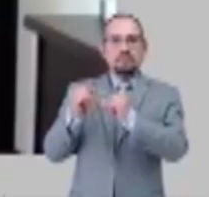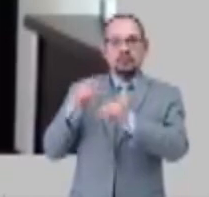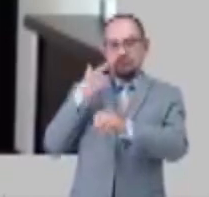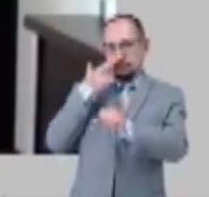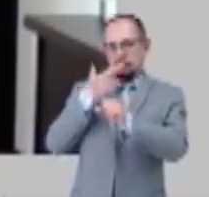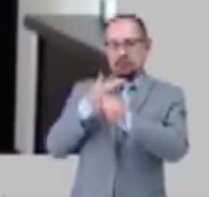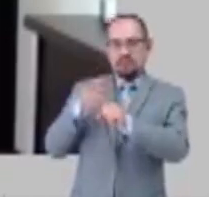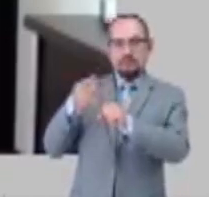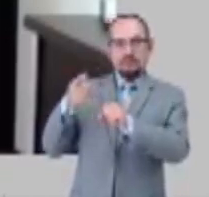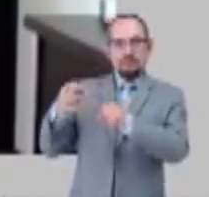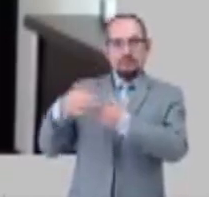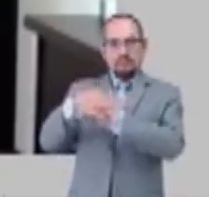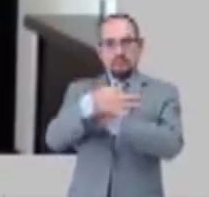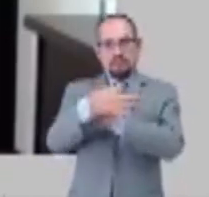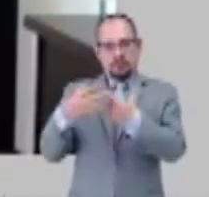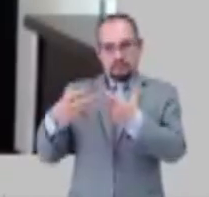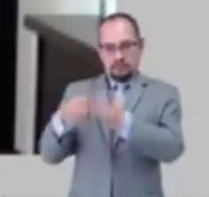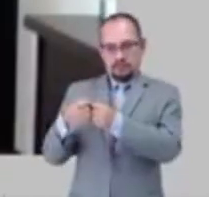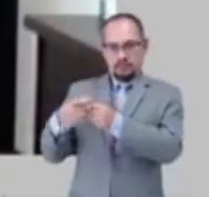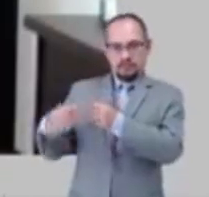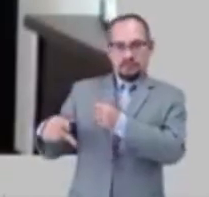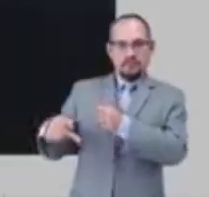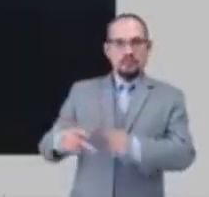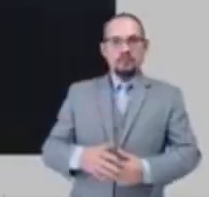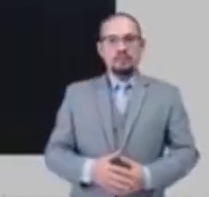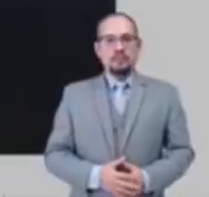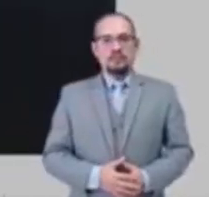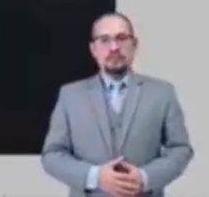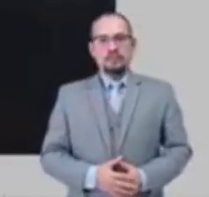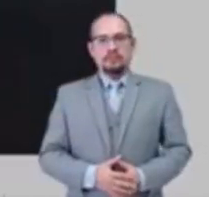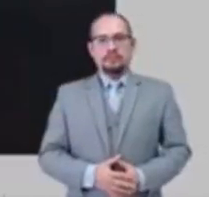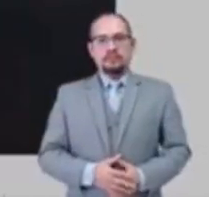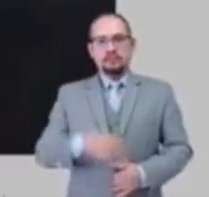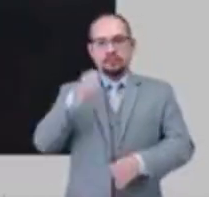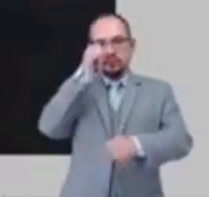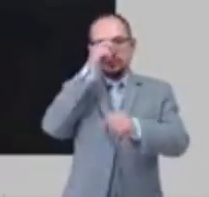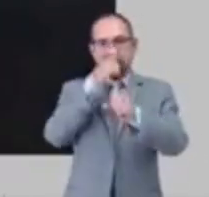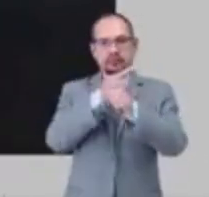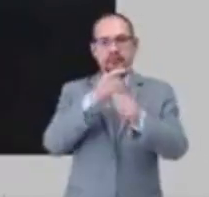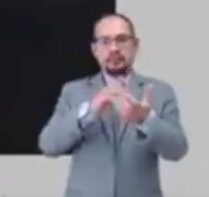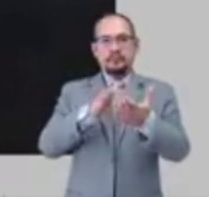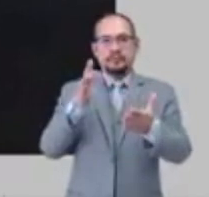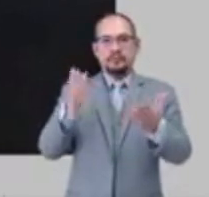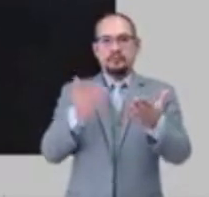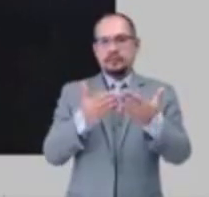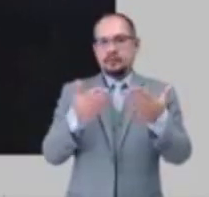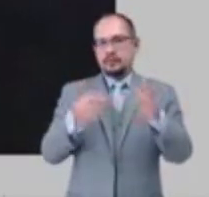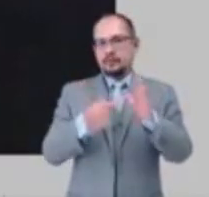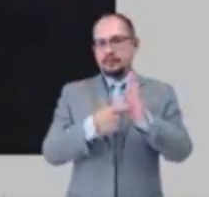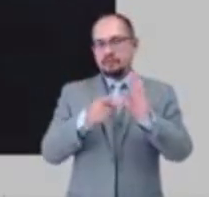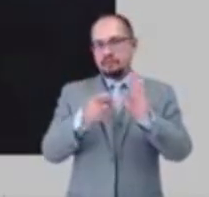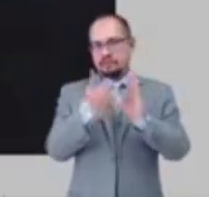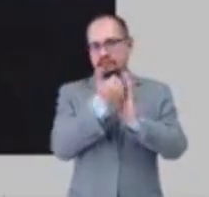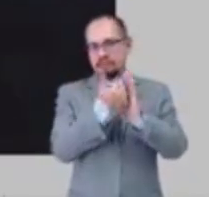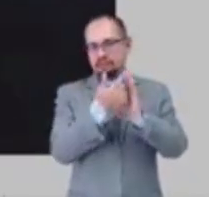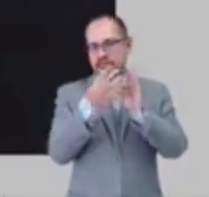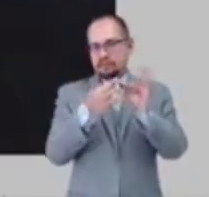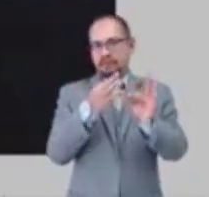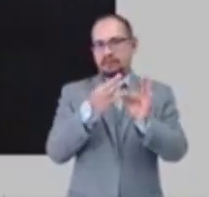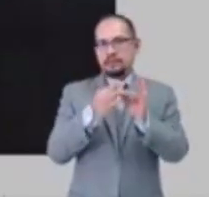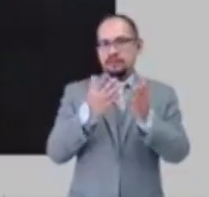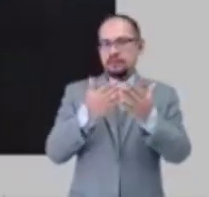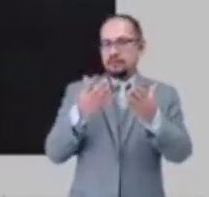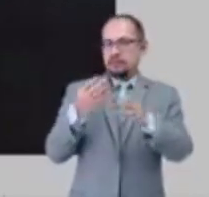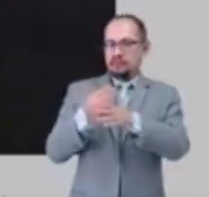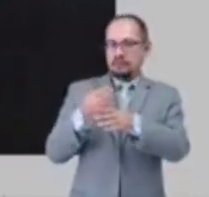especialmente a los liderazgos para que sean las y los principales promotores de trabajar en favor de la paz y contra la violencia